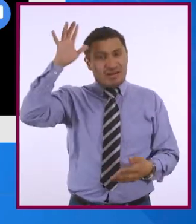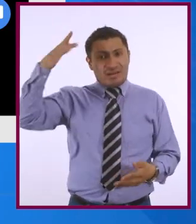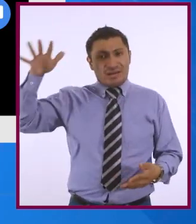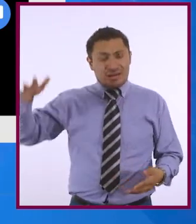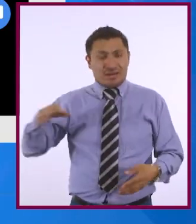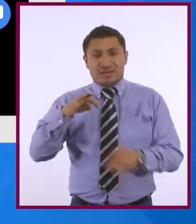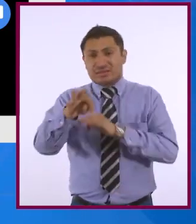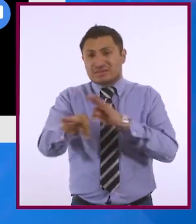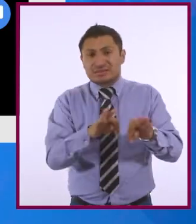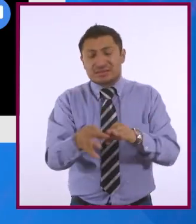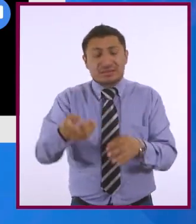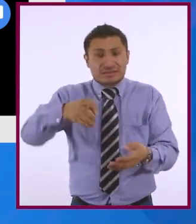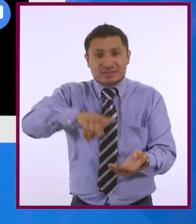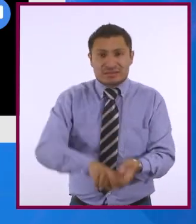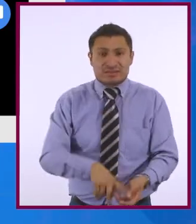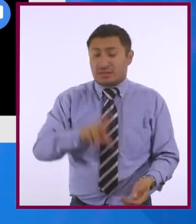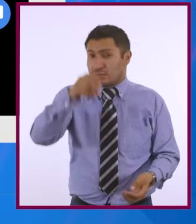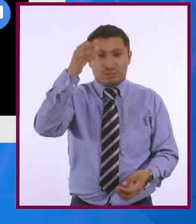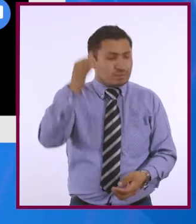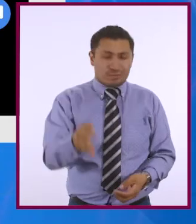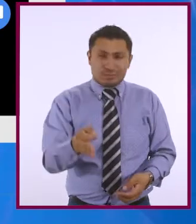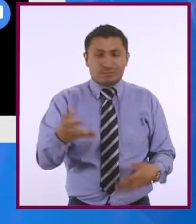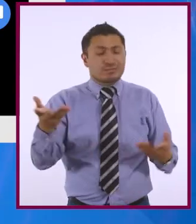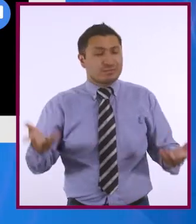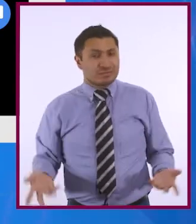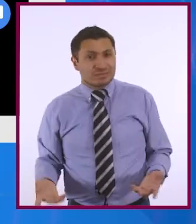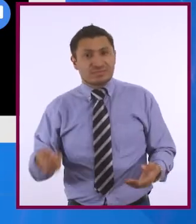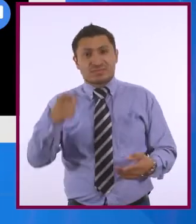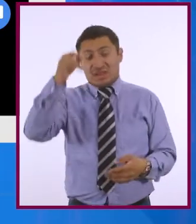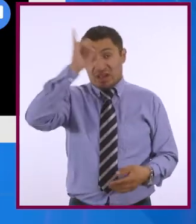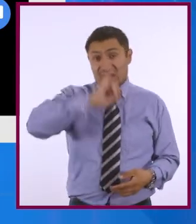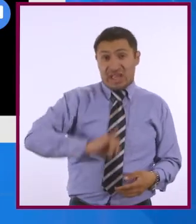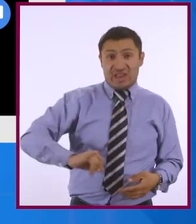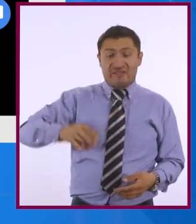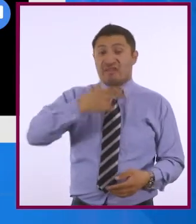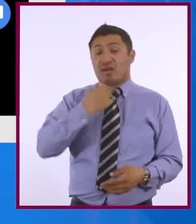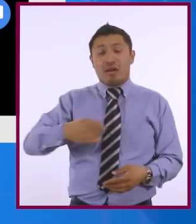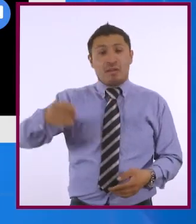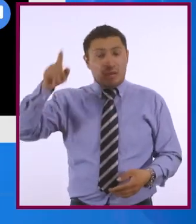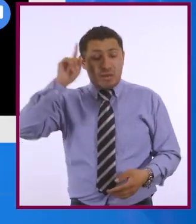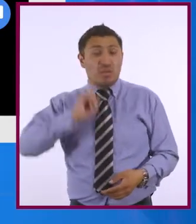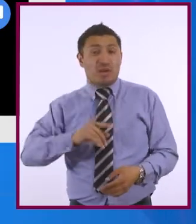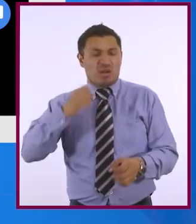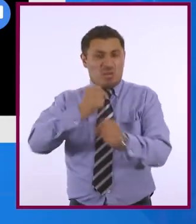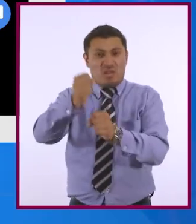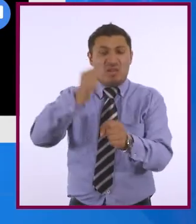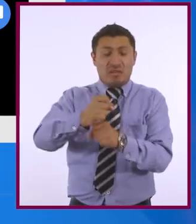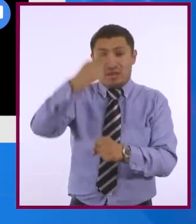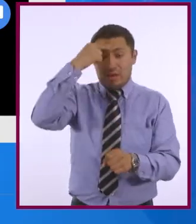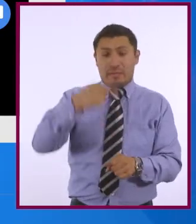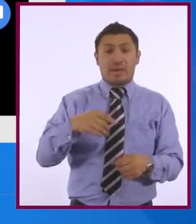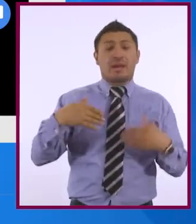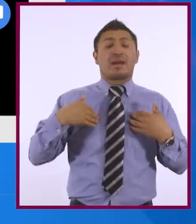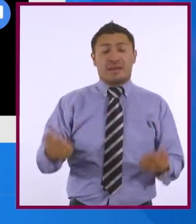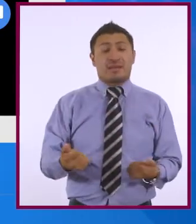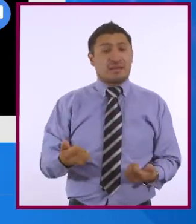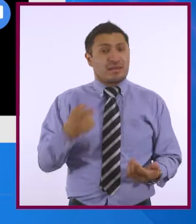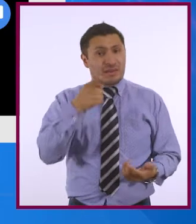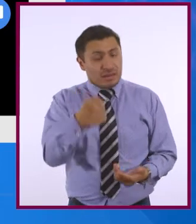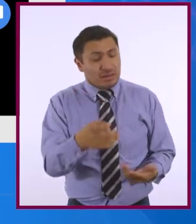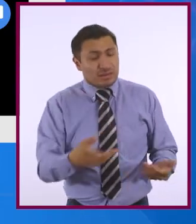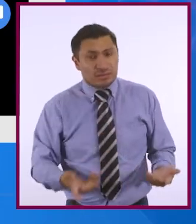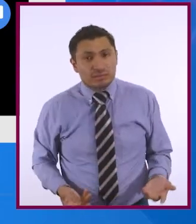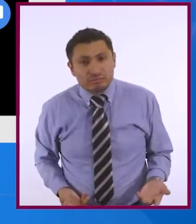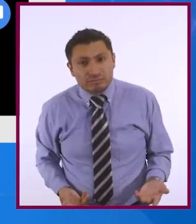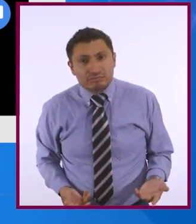en un trabajo no es aceptable que un jefe o una jefa te golpee para que tú comprendas, ¿no?